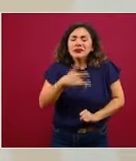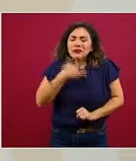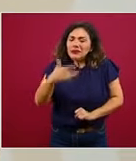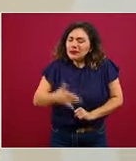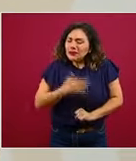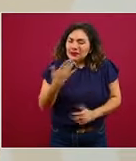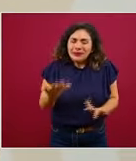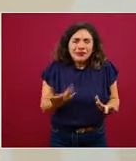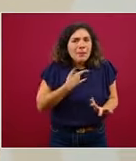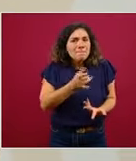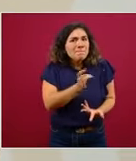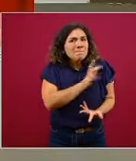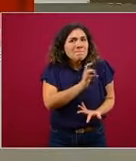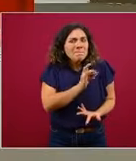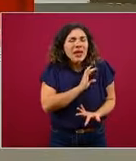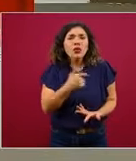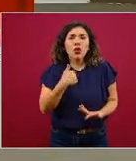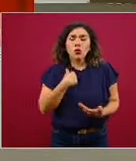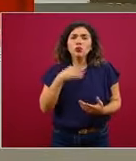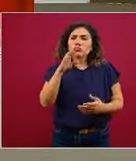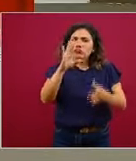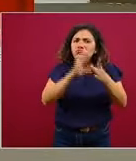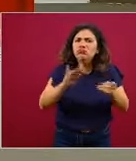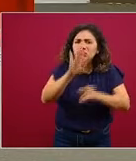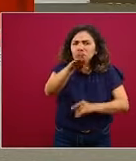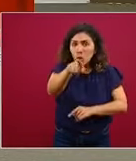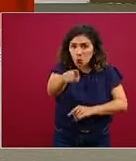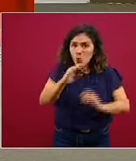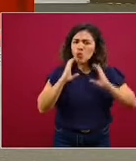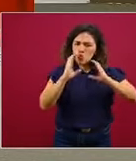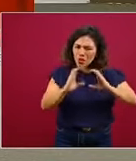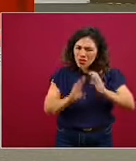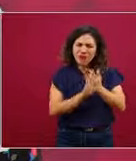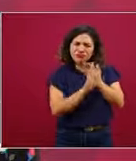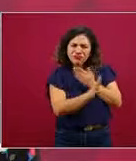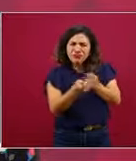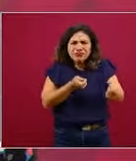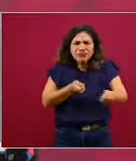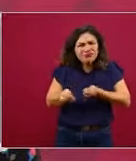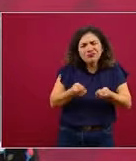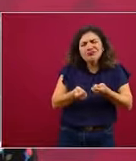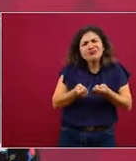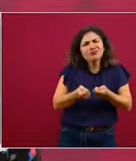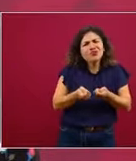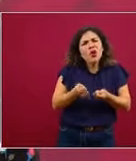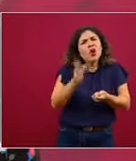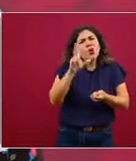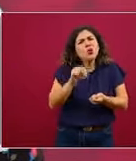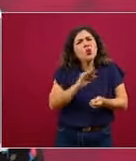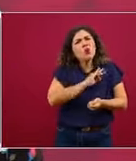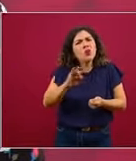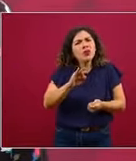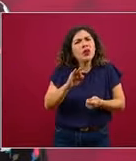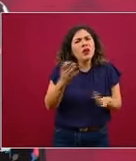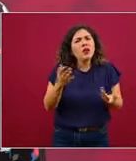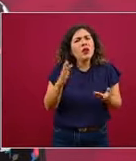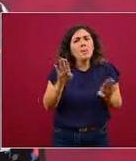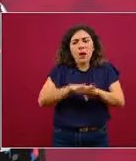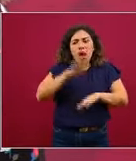que si se siguen y se cuidan todas las medidas de prevención, tampoco, o más bien aumenta las probabilidades de que los demás no